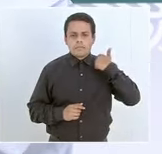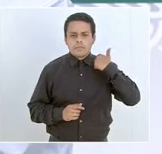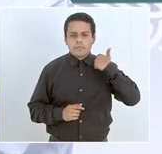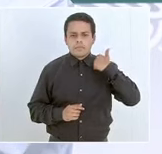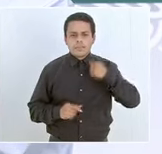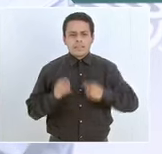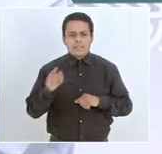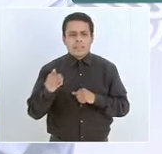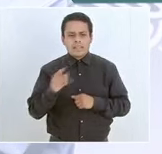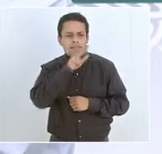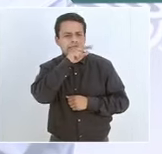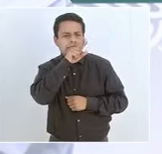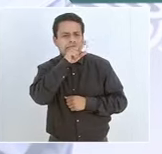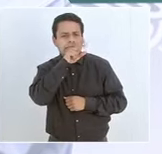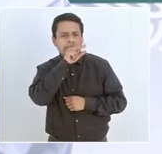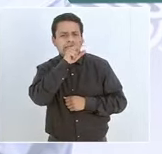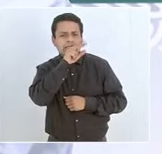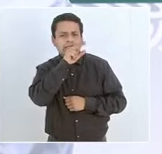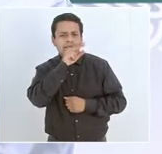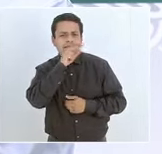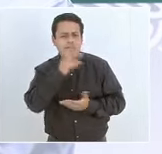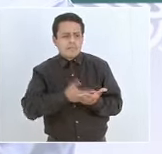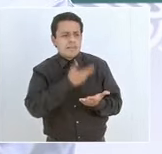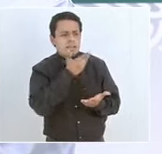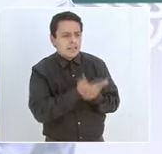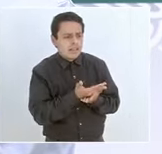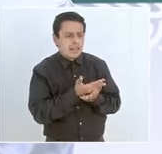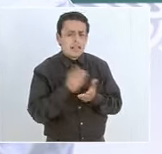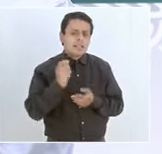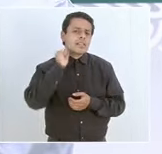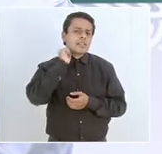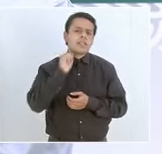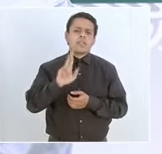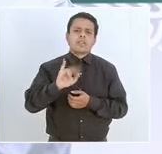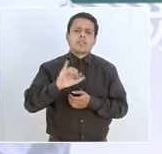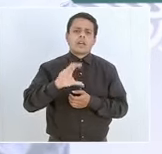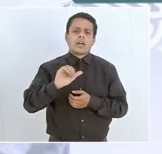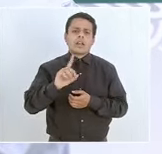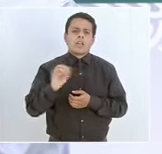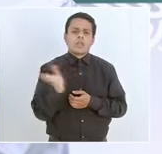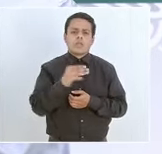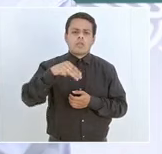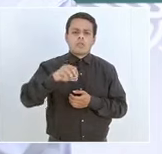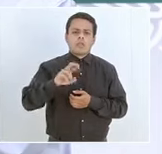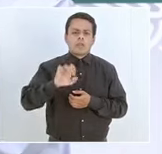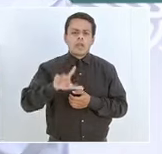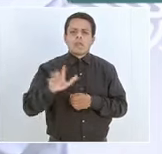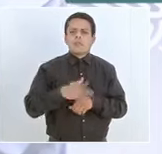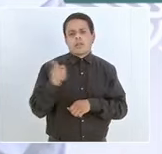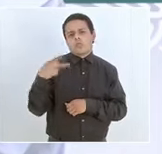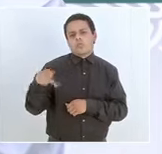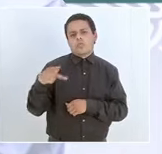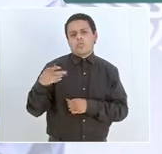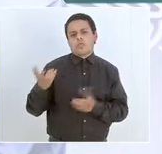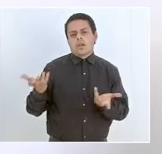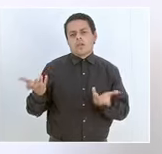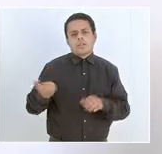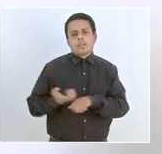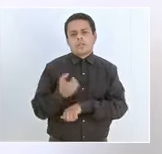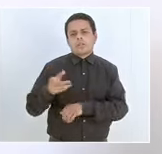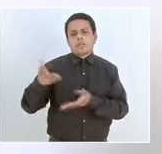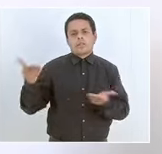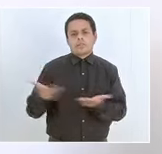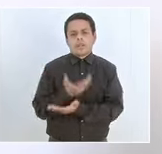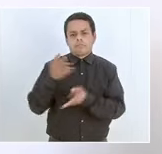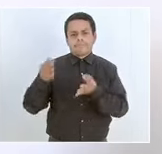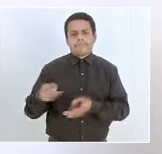con preocupación el senador Ricardo Monreal, porque este es su estado, pidiéndome